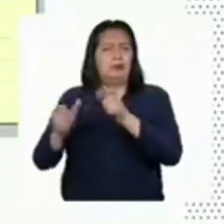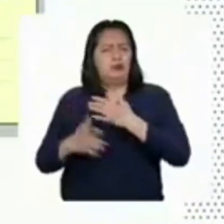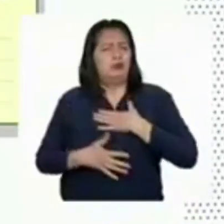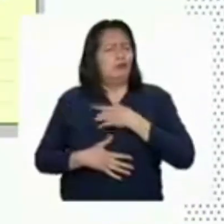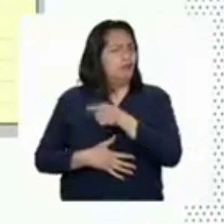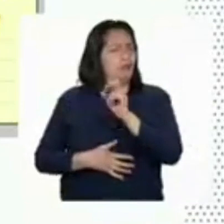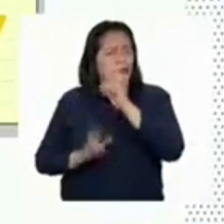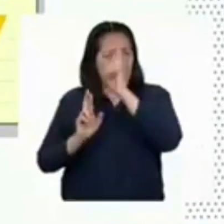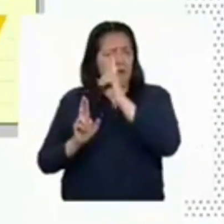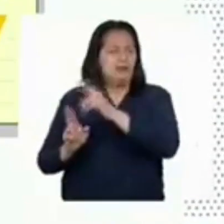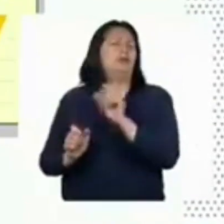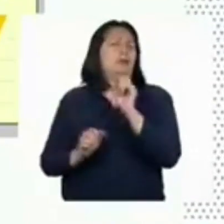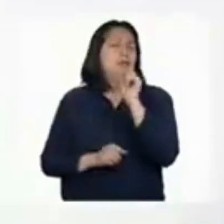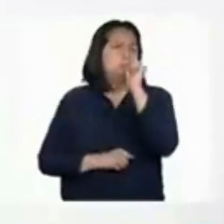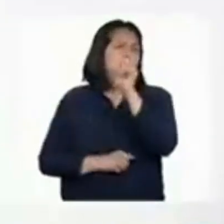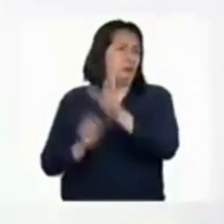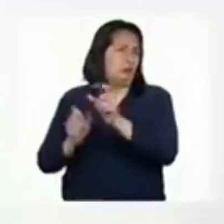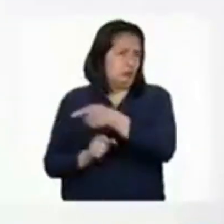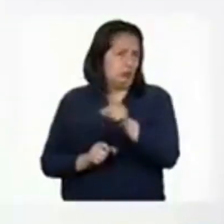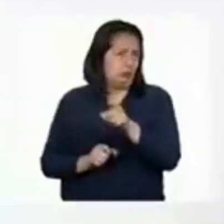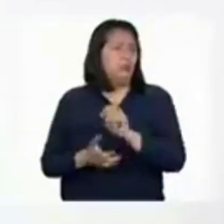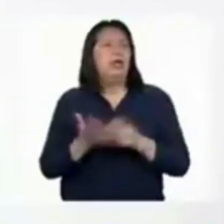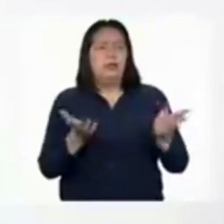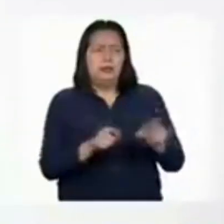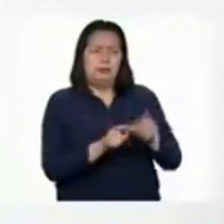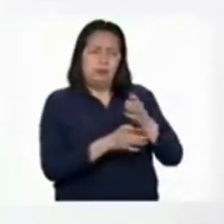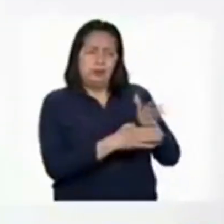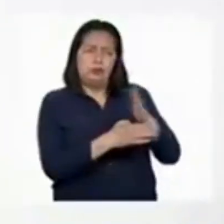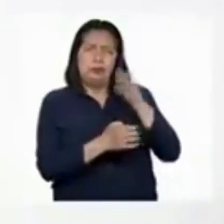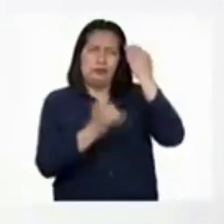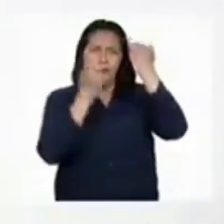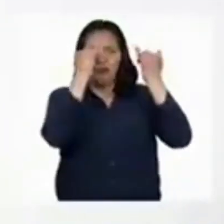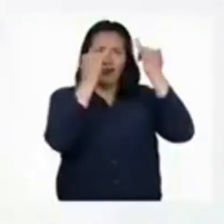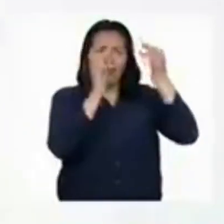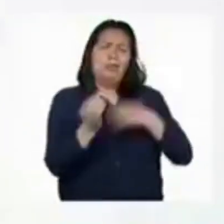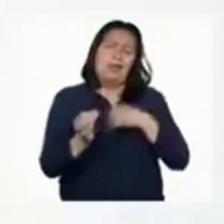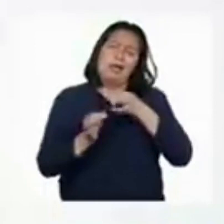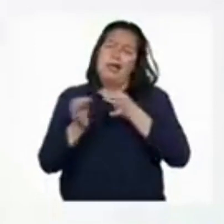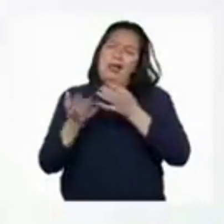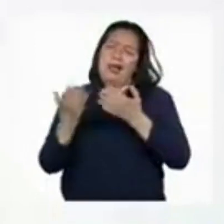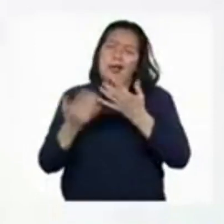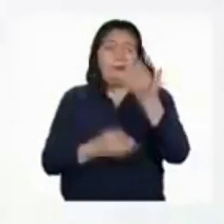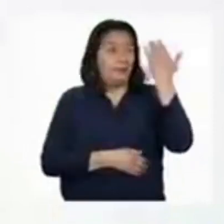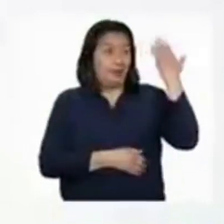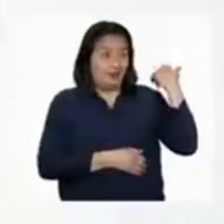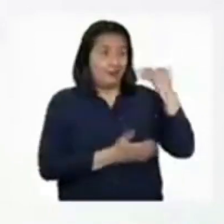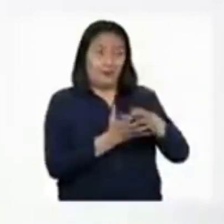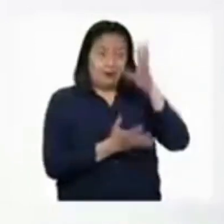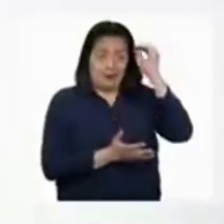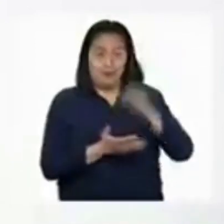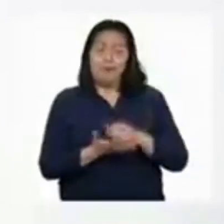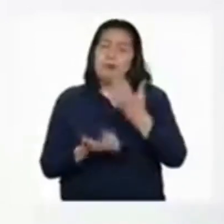los derechos de todas las personas. Además de compartir sus propuestas oralmente como aprendimos en la actividad